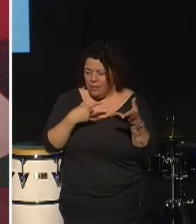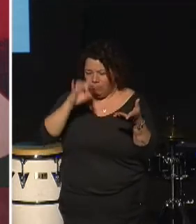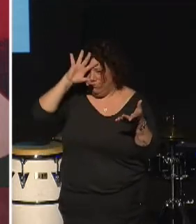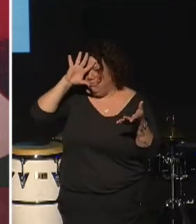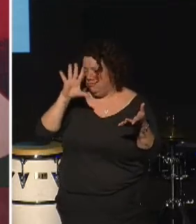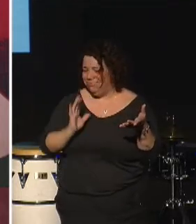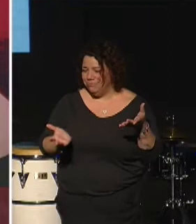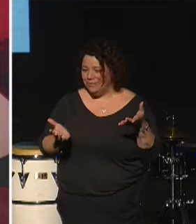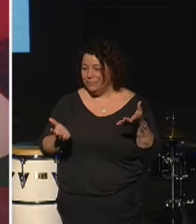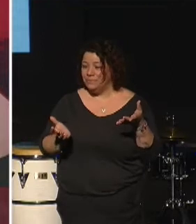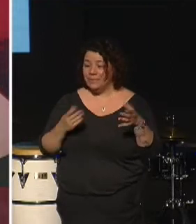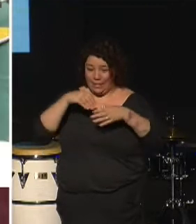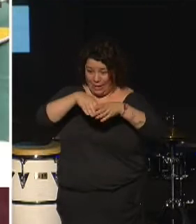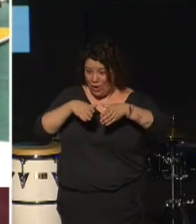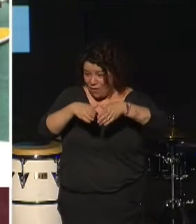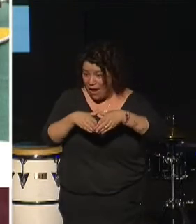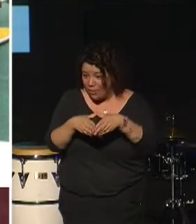encantadísima. En el propio barco